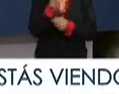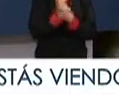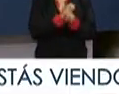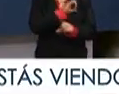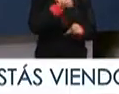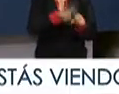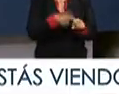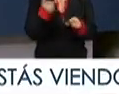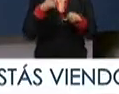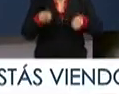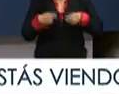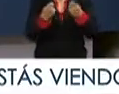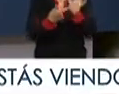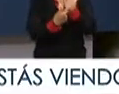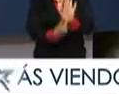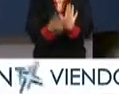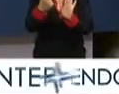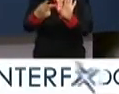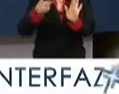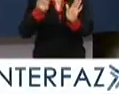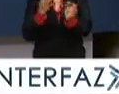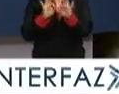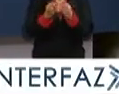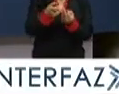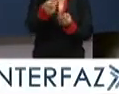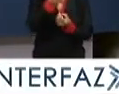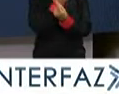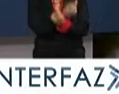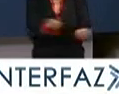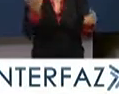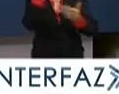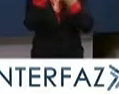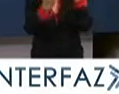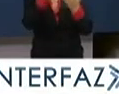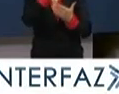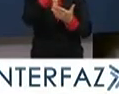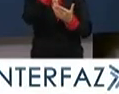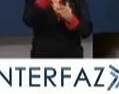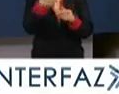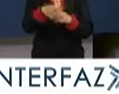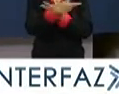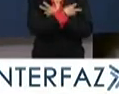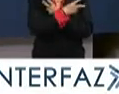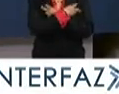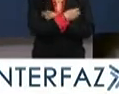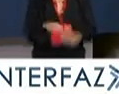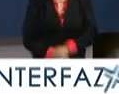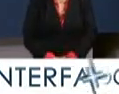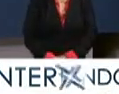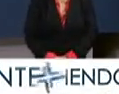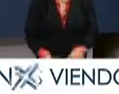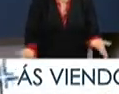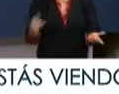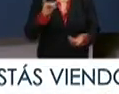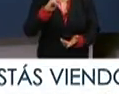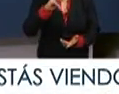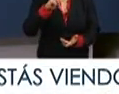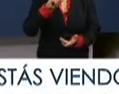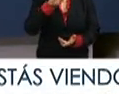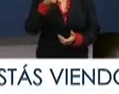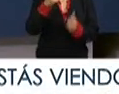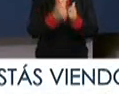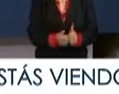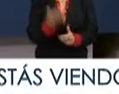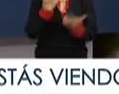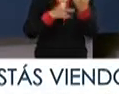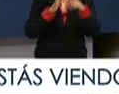reportaje especial y por ofrecerle esta opción a los niños de poder estudiar robótica durante sus vacaciones. Así es. Estamos en Interfaz, no se vayan,